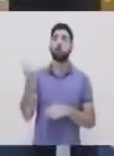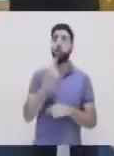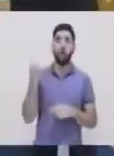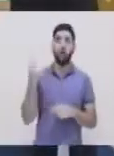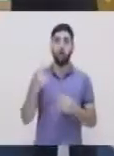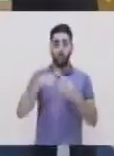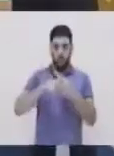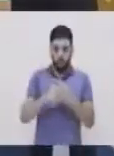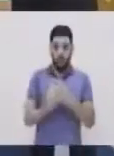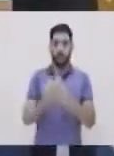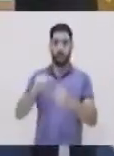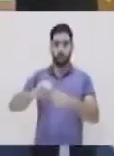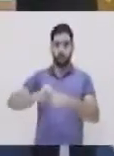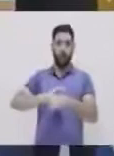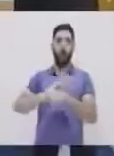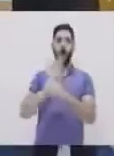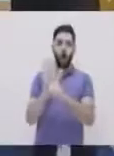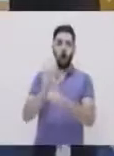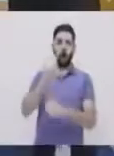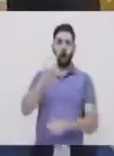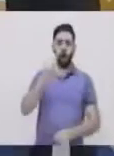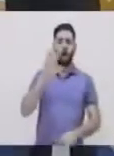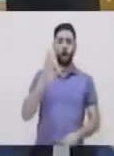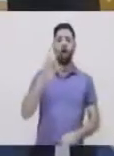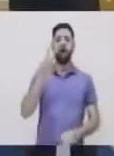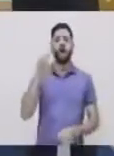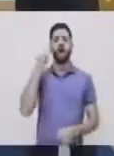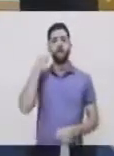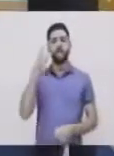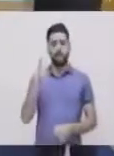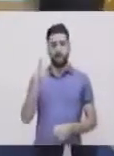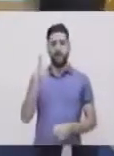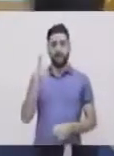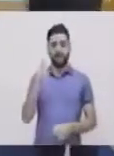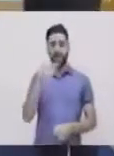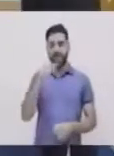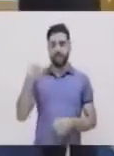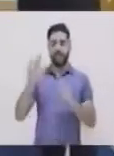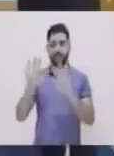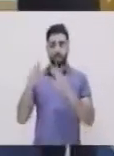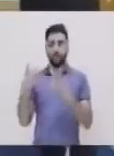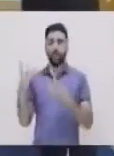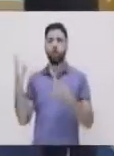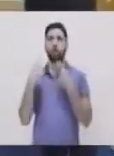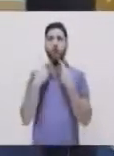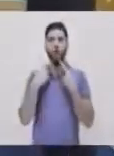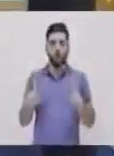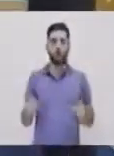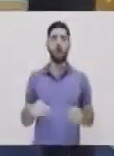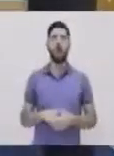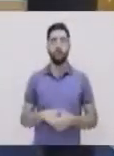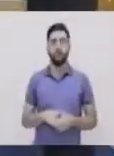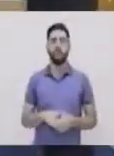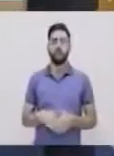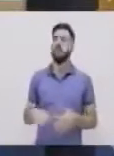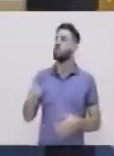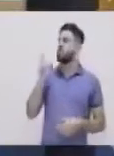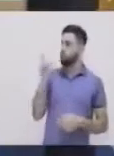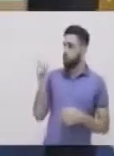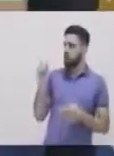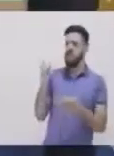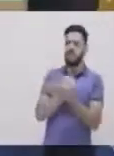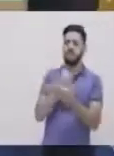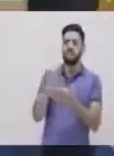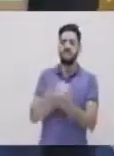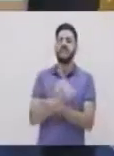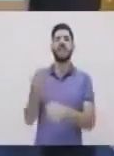del COVID-19, ¿verdad? Que era algo que no habíamos visto en mucho tiempo. Muy bien, esa fue la noticia. ¿Y qué hubieras hecho tú para investigar